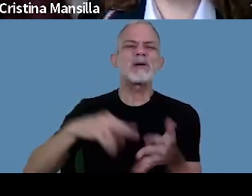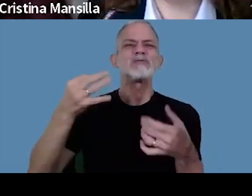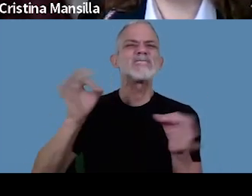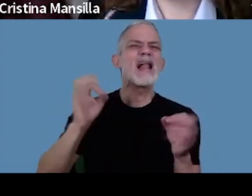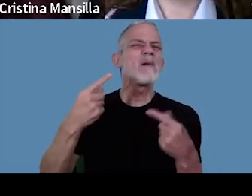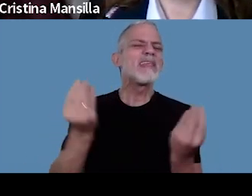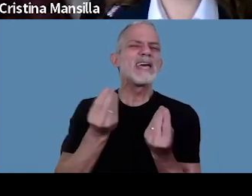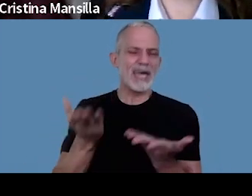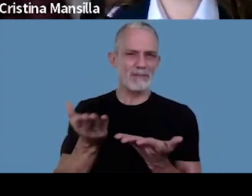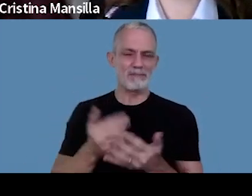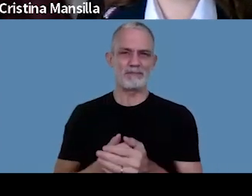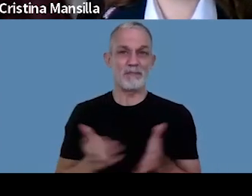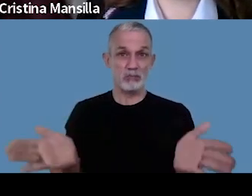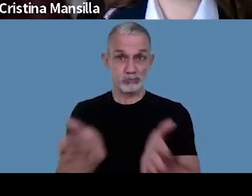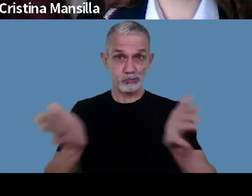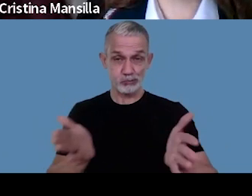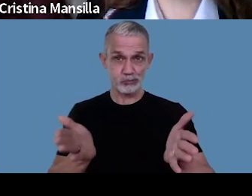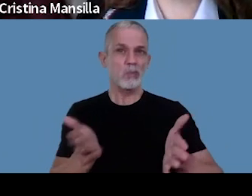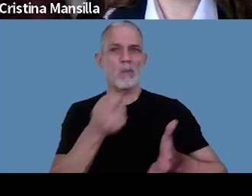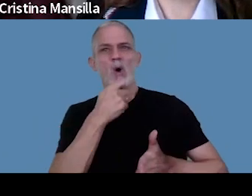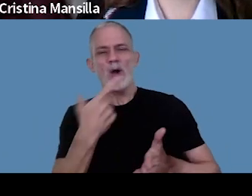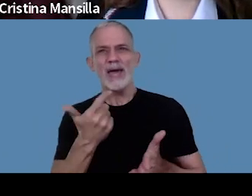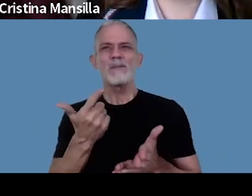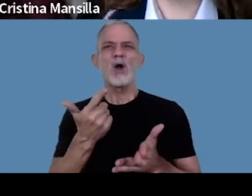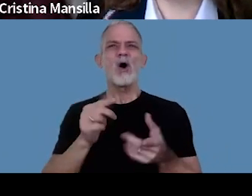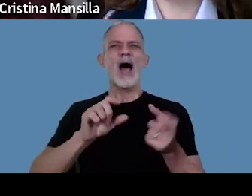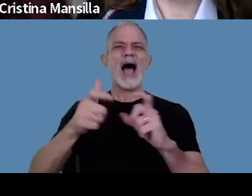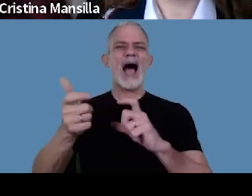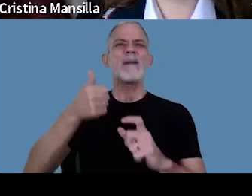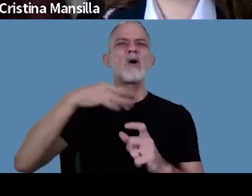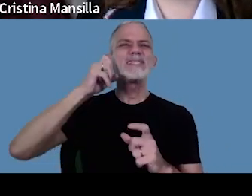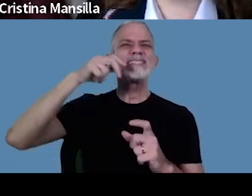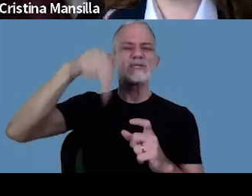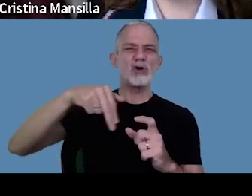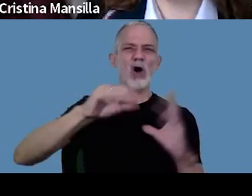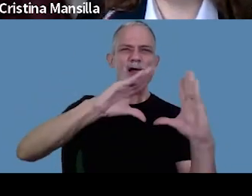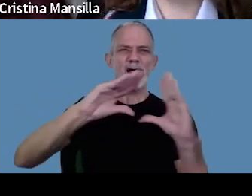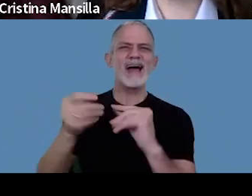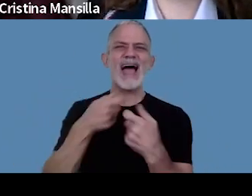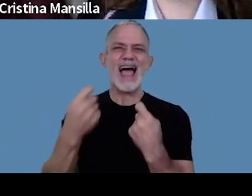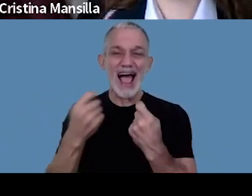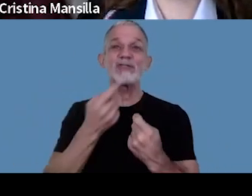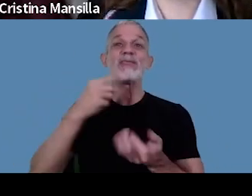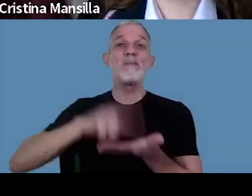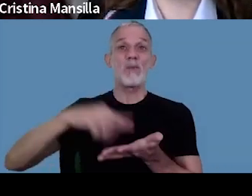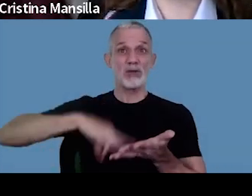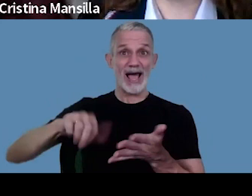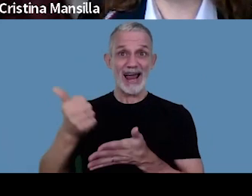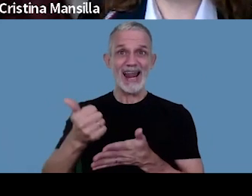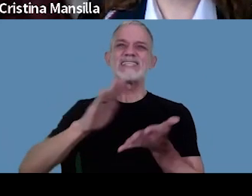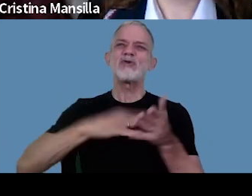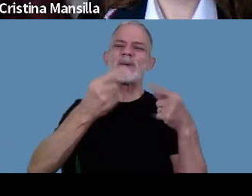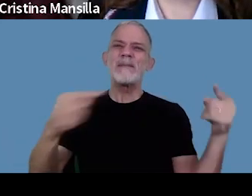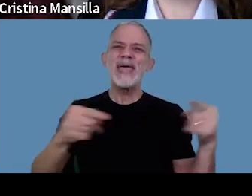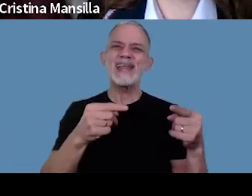de promoción, se encuentra la amortización acelerada en impuesto a las ganancias sobre bienes de